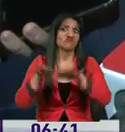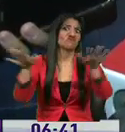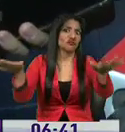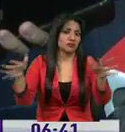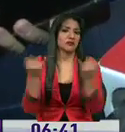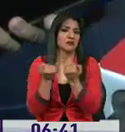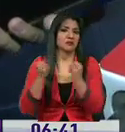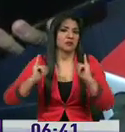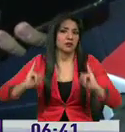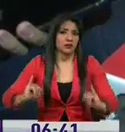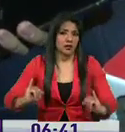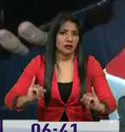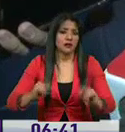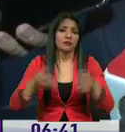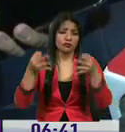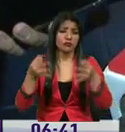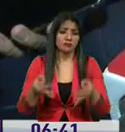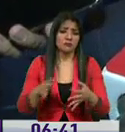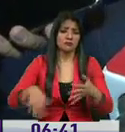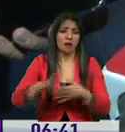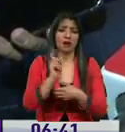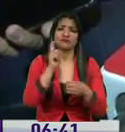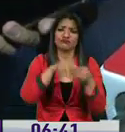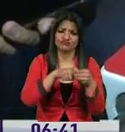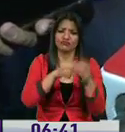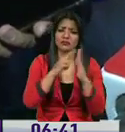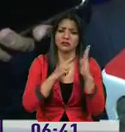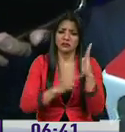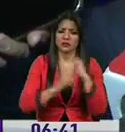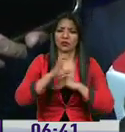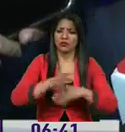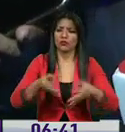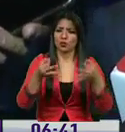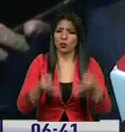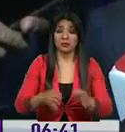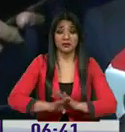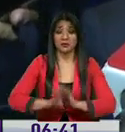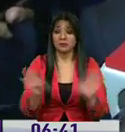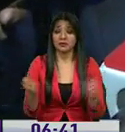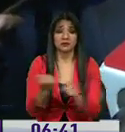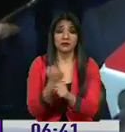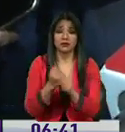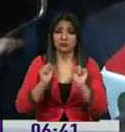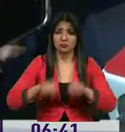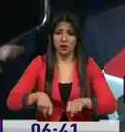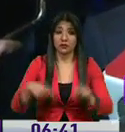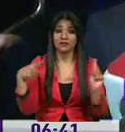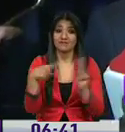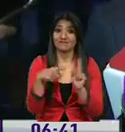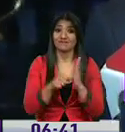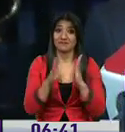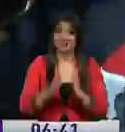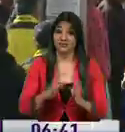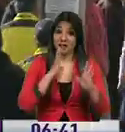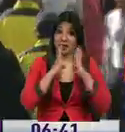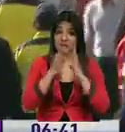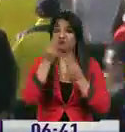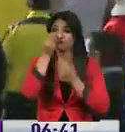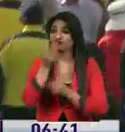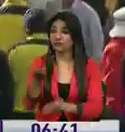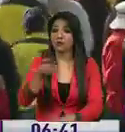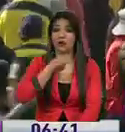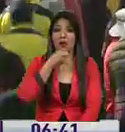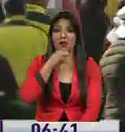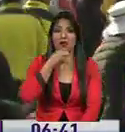tienen que obviamente formalizarse en el país para trabajar. Estas declaraciones del ministro de Telecomunicaciones, Andrés Michelena,